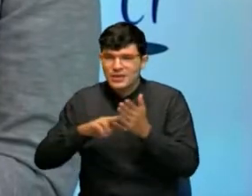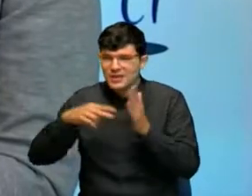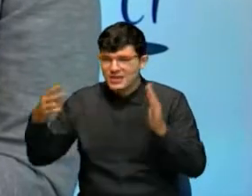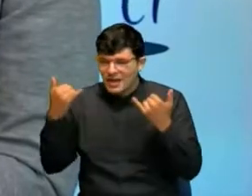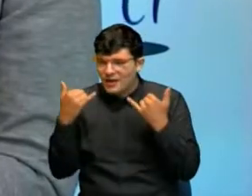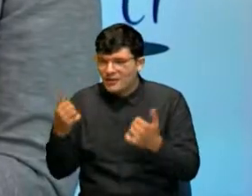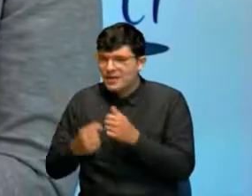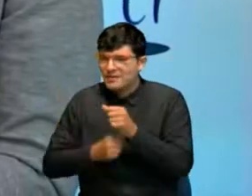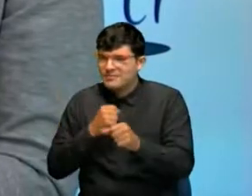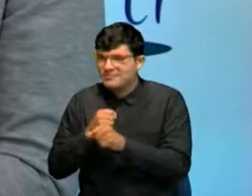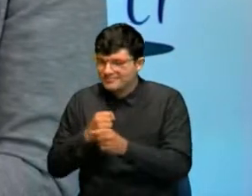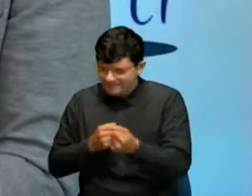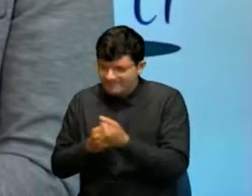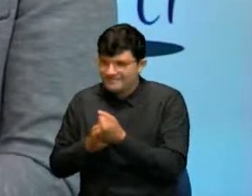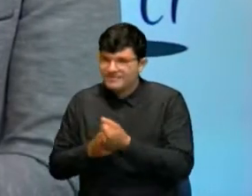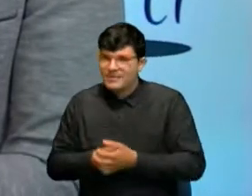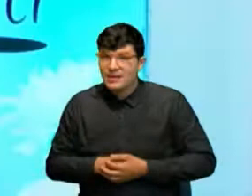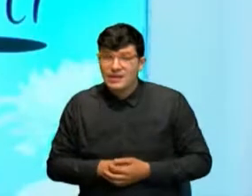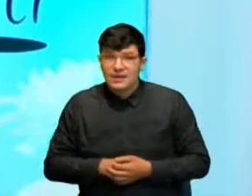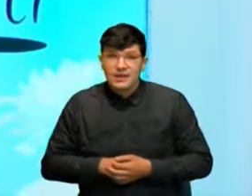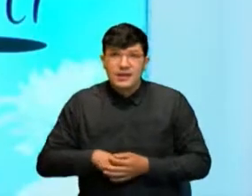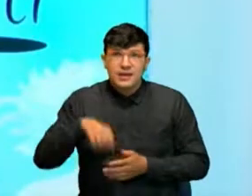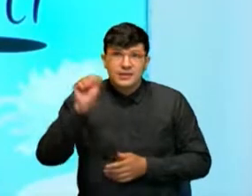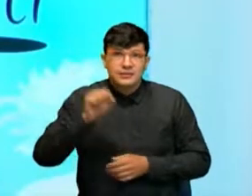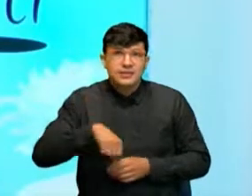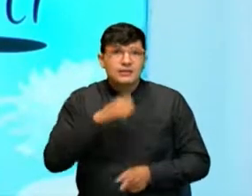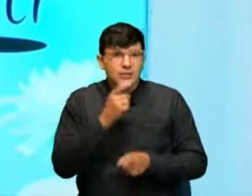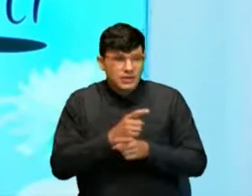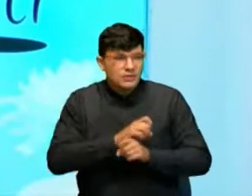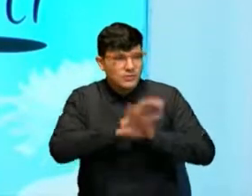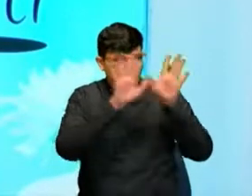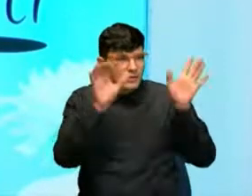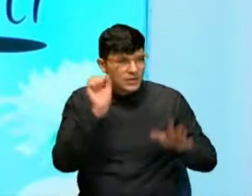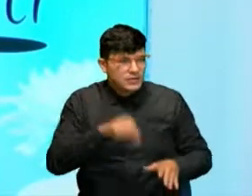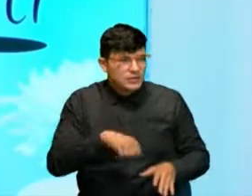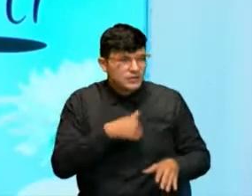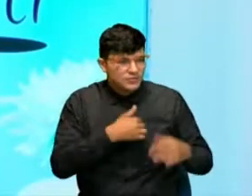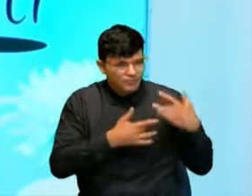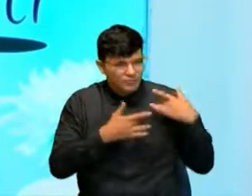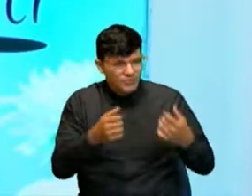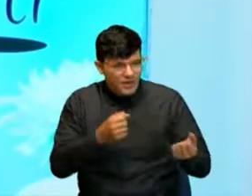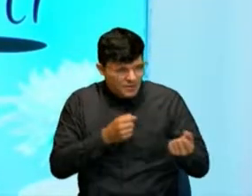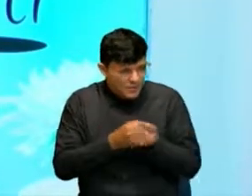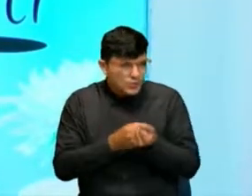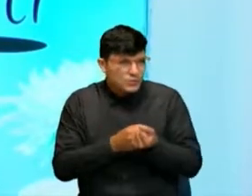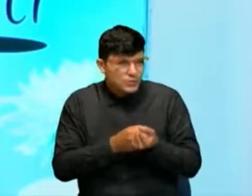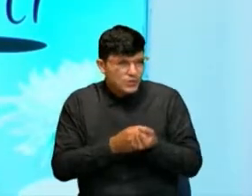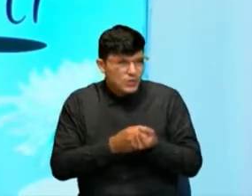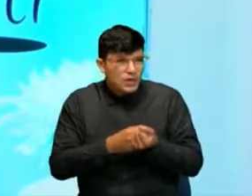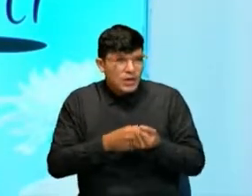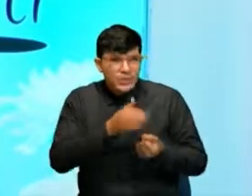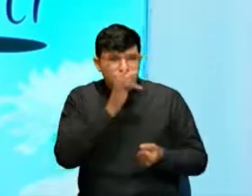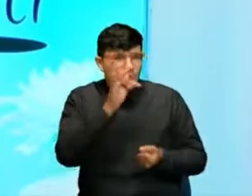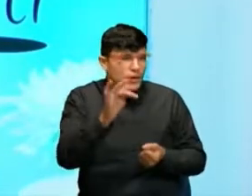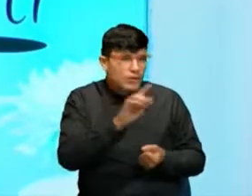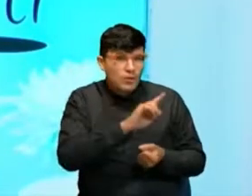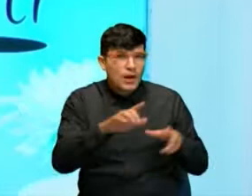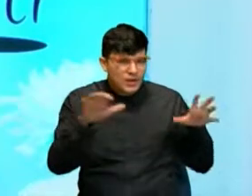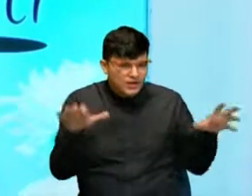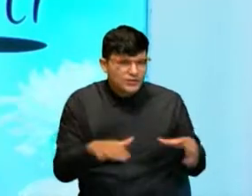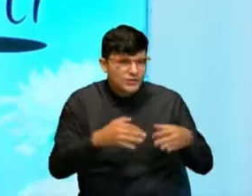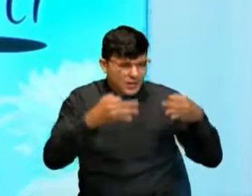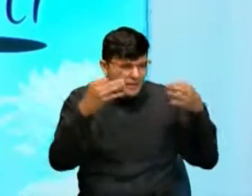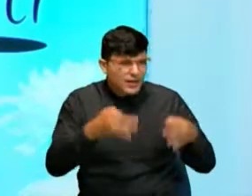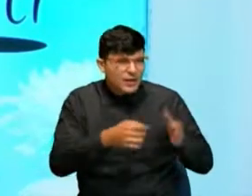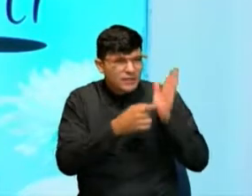2018-2022. Claro que sí, nos hemos creído esto. Y eso es lo que venimos a contarle hoy a los santandereanos. No solamente ya promesas, sino hechos concretos,